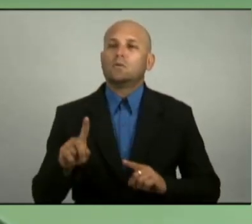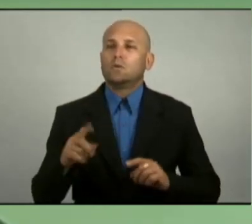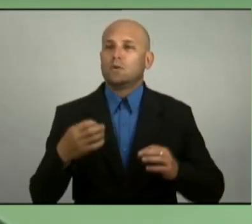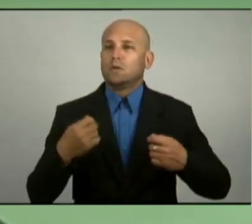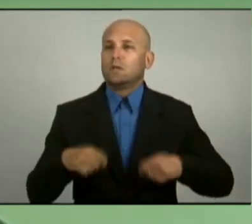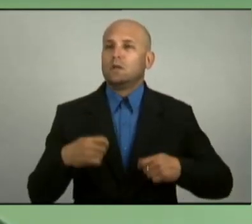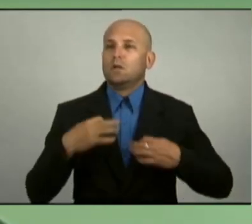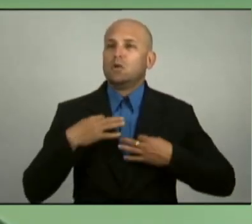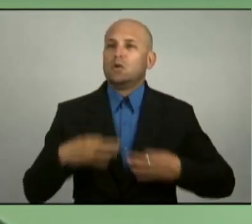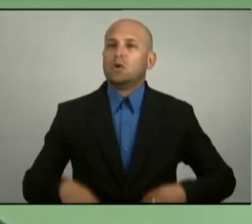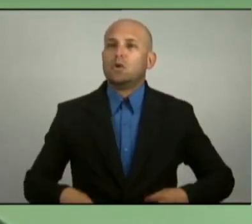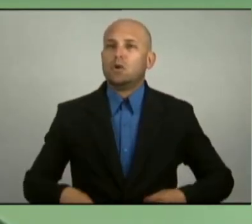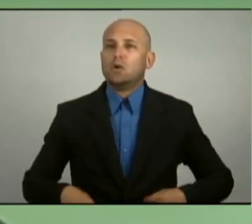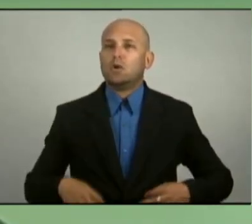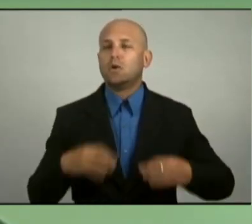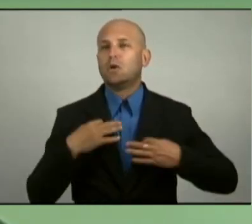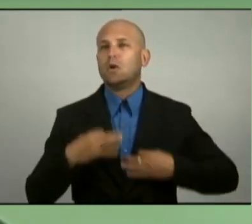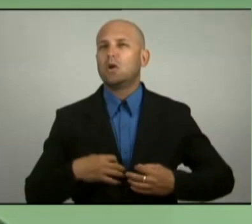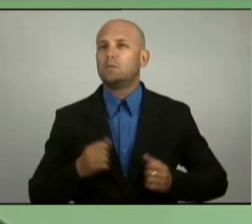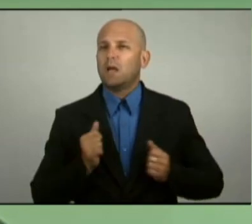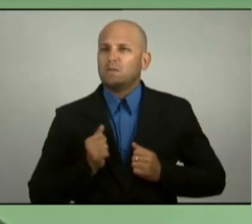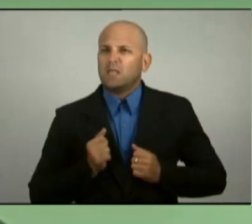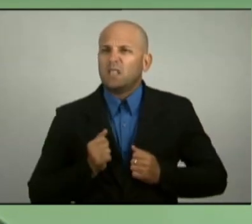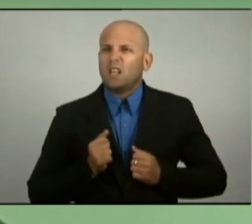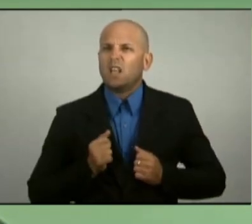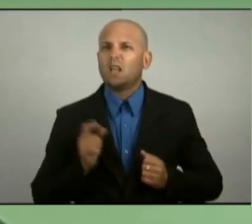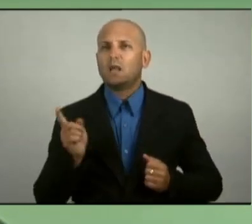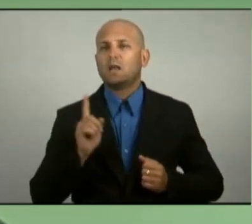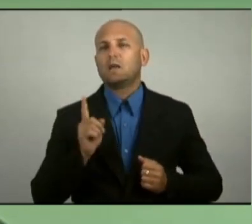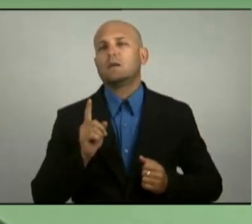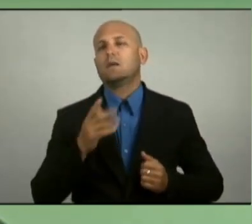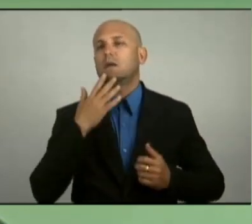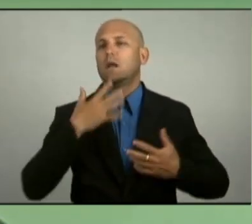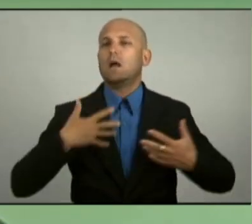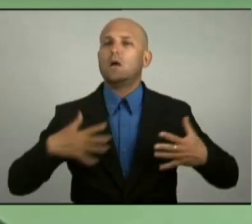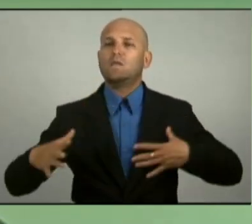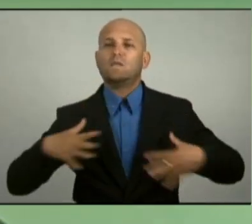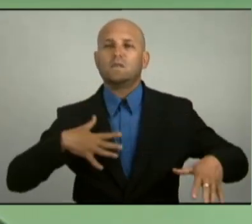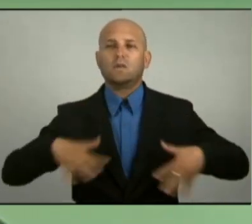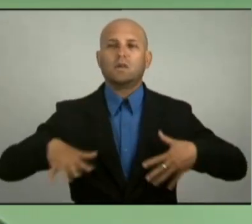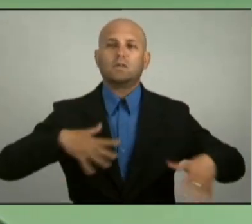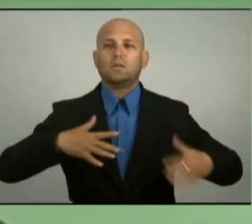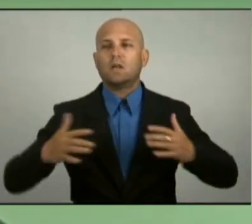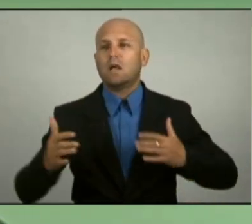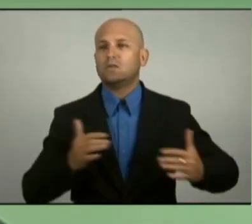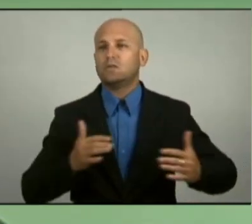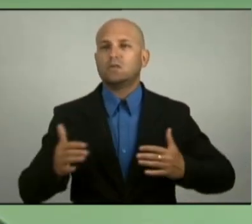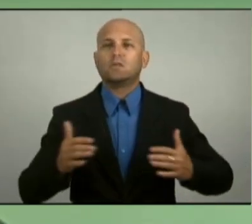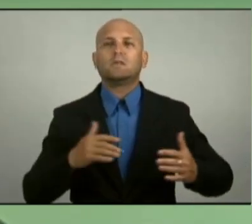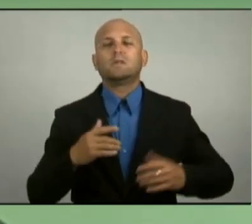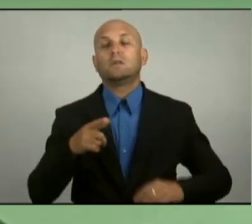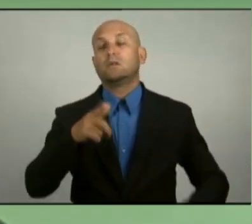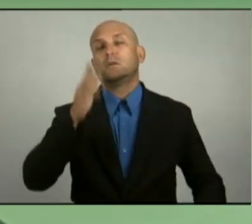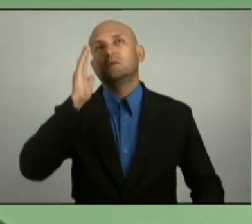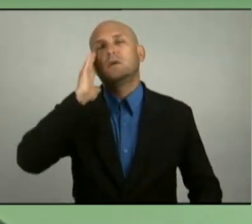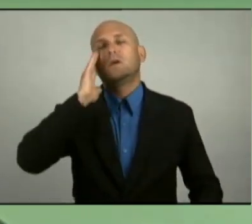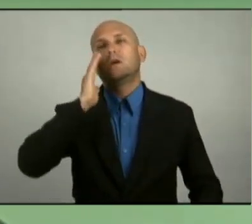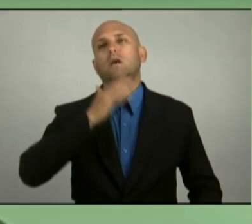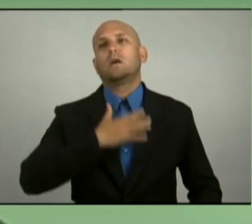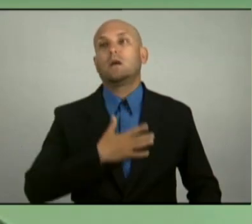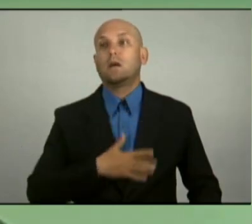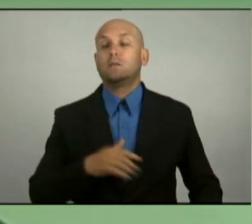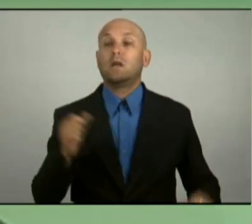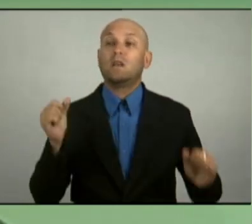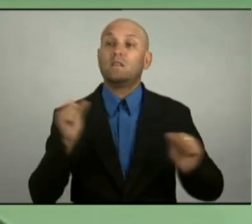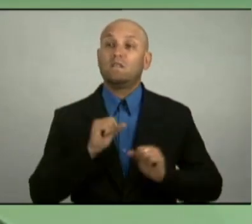que utilizamos para dormir no debe ser ropa apretada no debe ser ropa ceñida al cuerpo debe ser lo más ligera posible y que de acuerdo a la estación del año